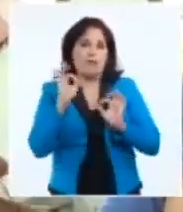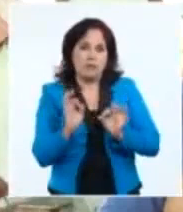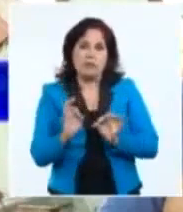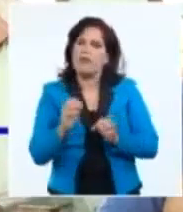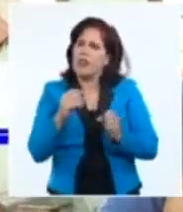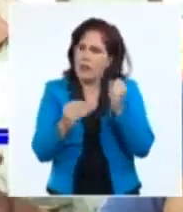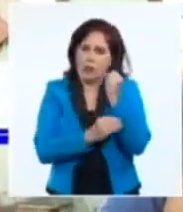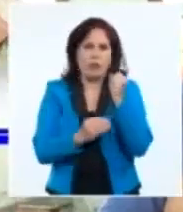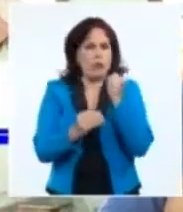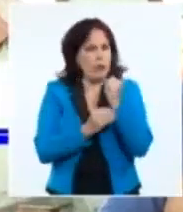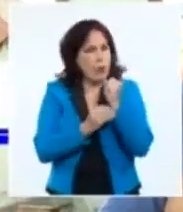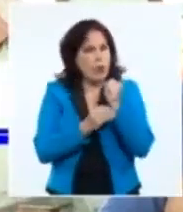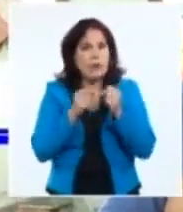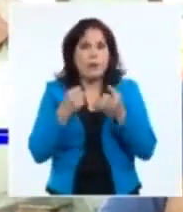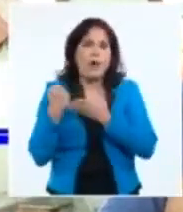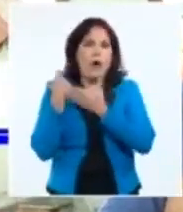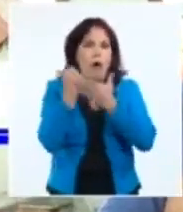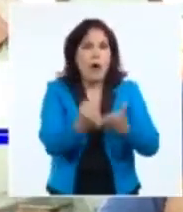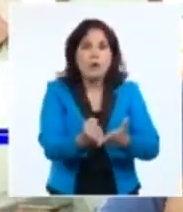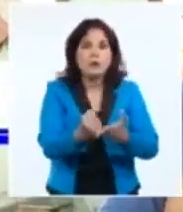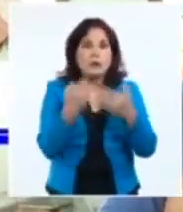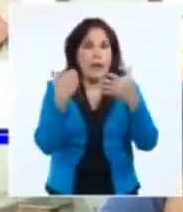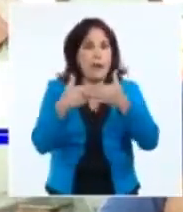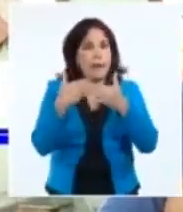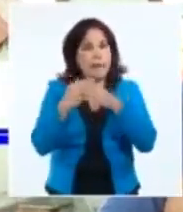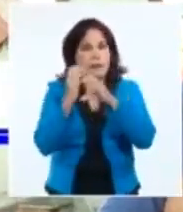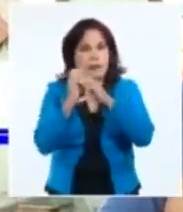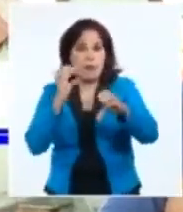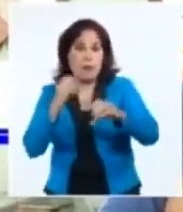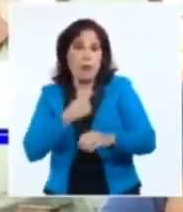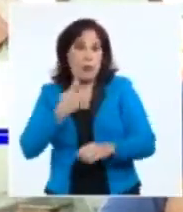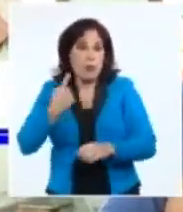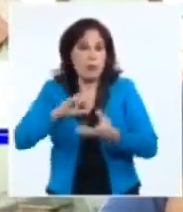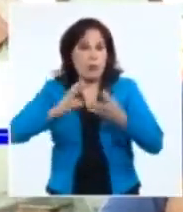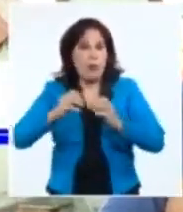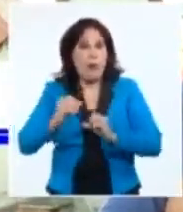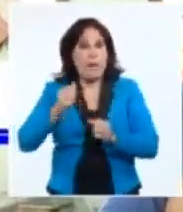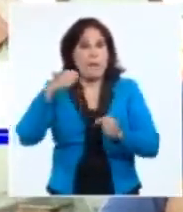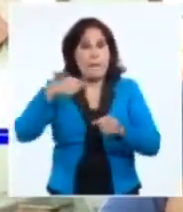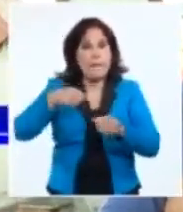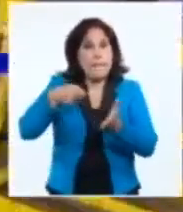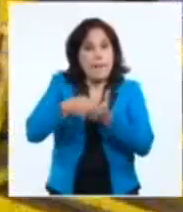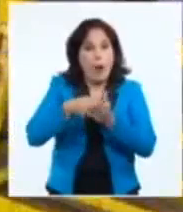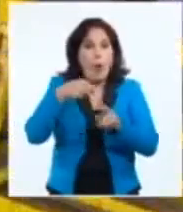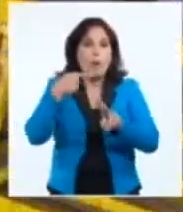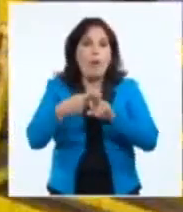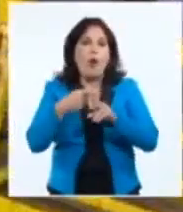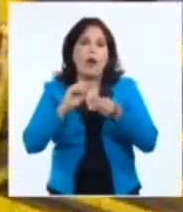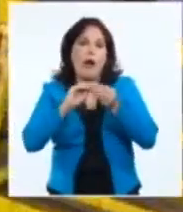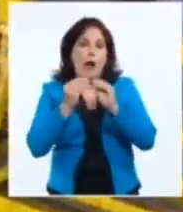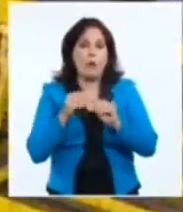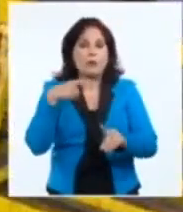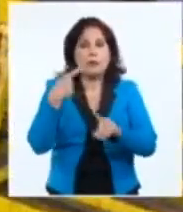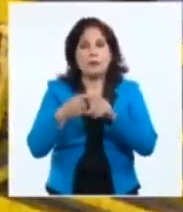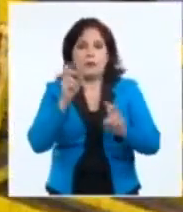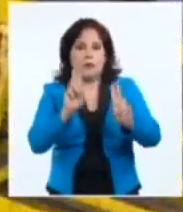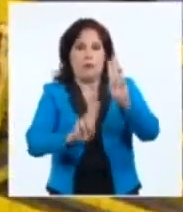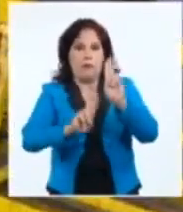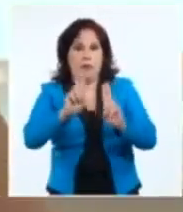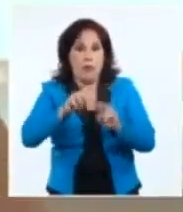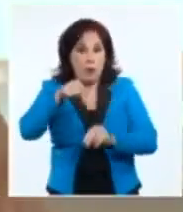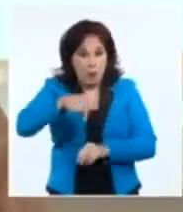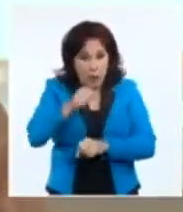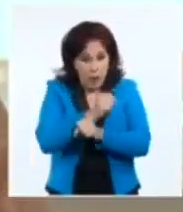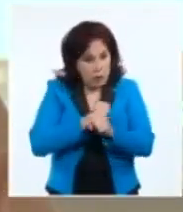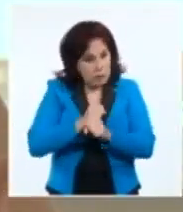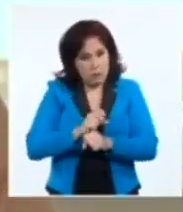que potenciar a las personas que aportan y para eso es donde nosotros tenemos el sistema de pago por ajuste y acuerdo. Sin embargo, ahora no se